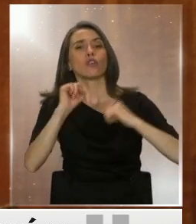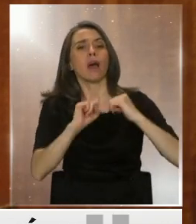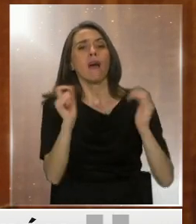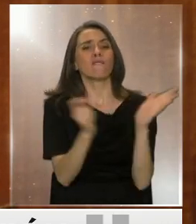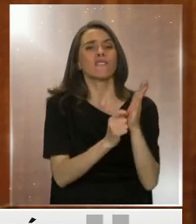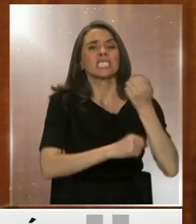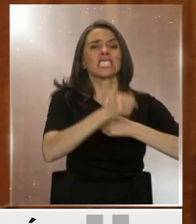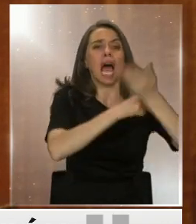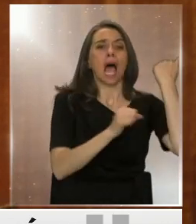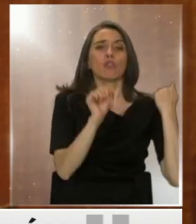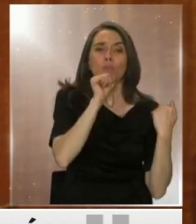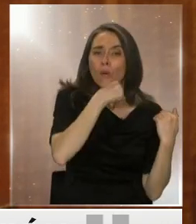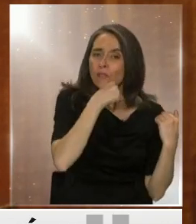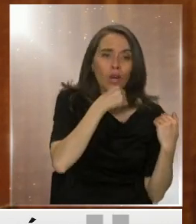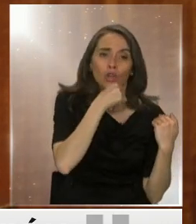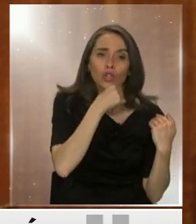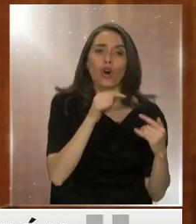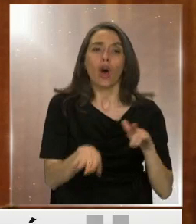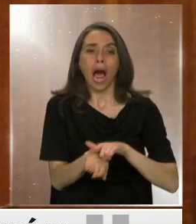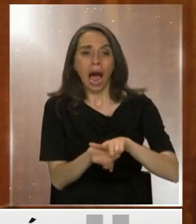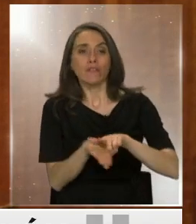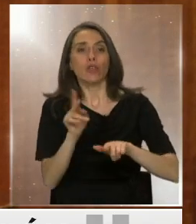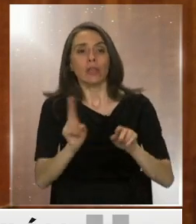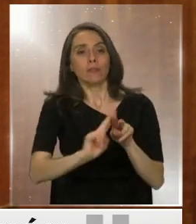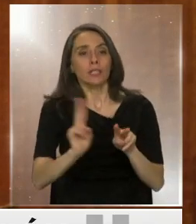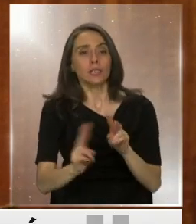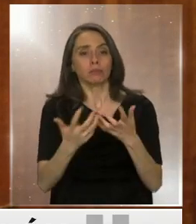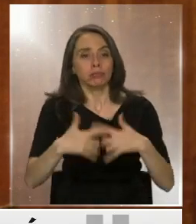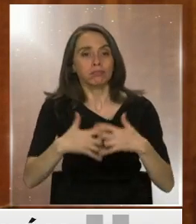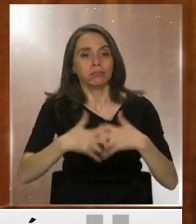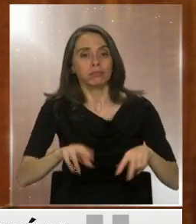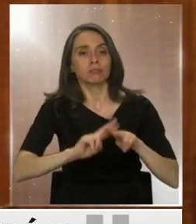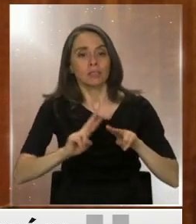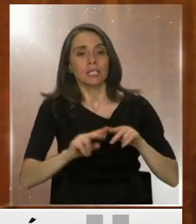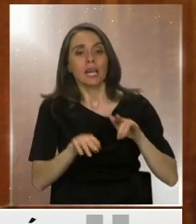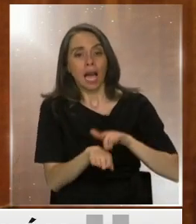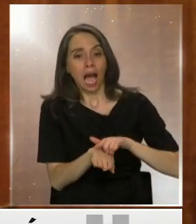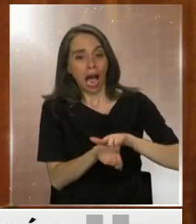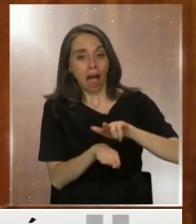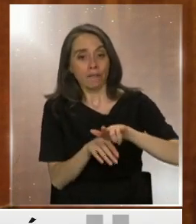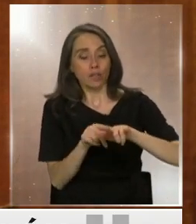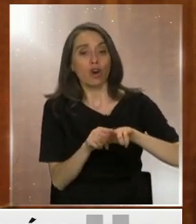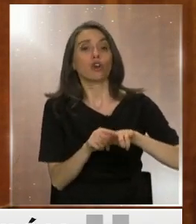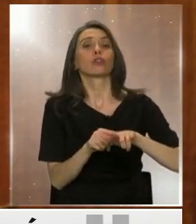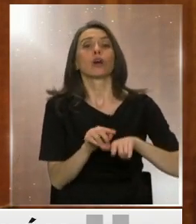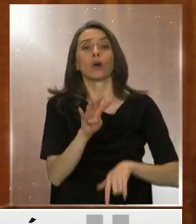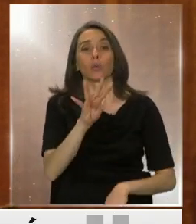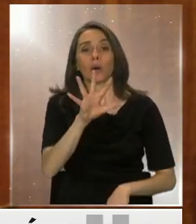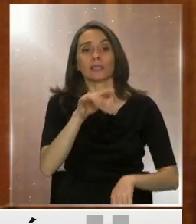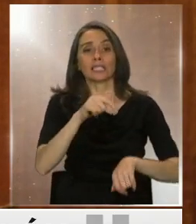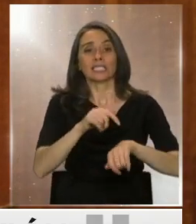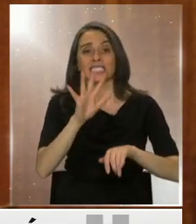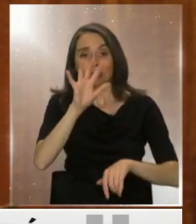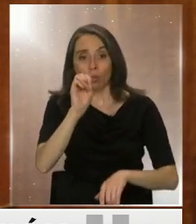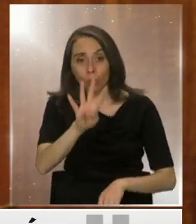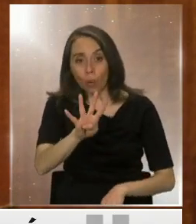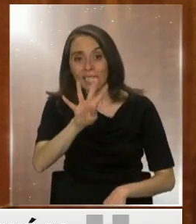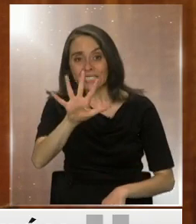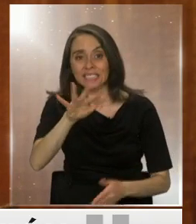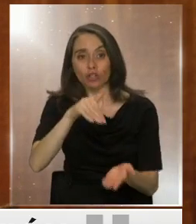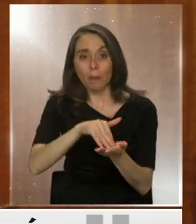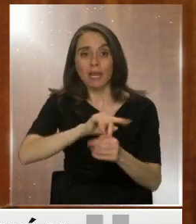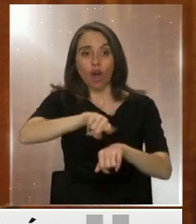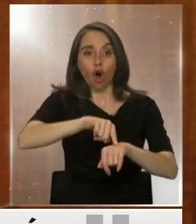el tema está en el mantenimiento que ese avión tiene que tener para que para seguir obrando este avión como le dije que tiene 45 mil horas de vuelo ya las